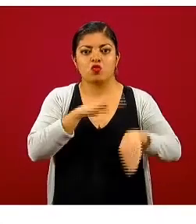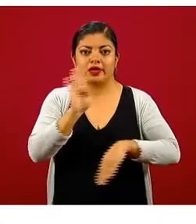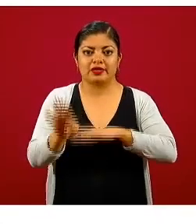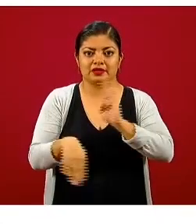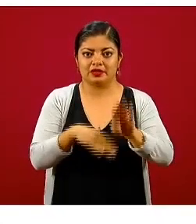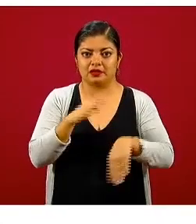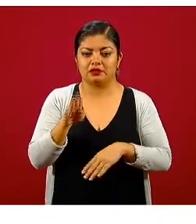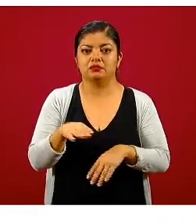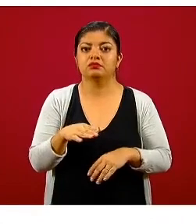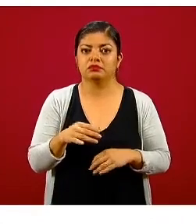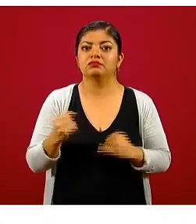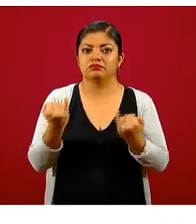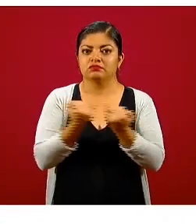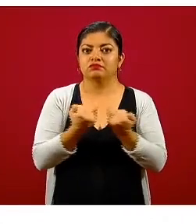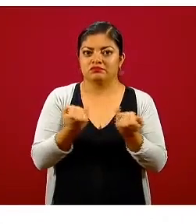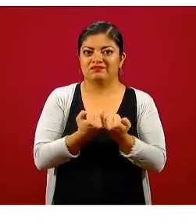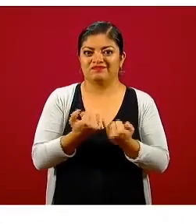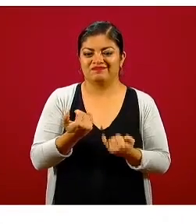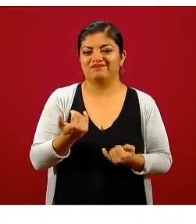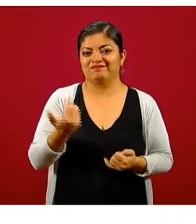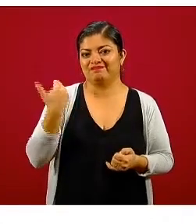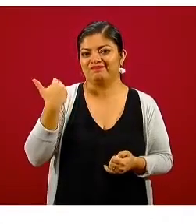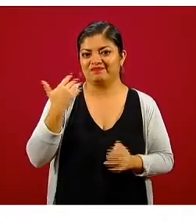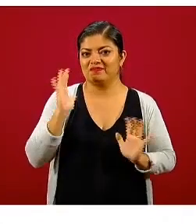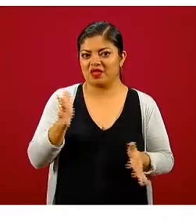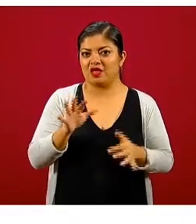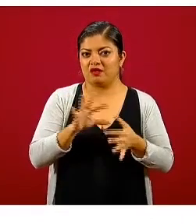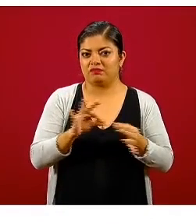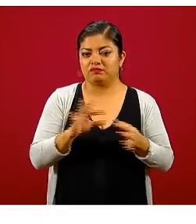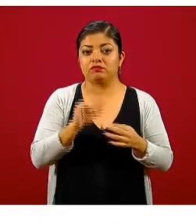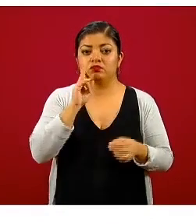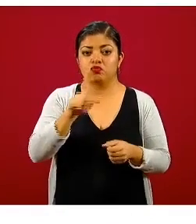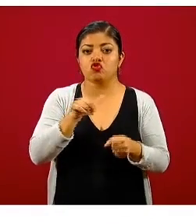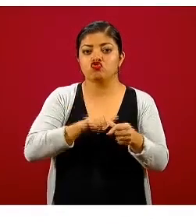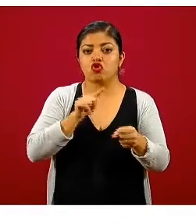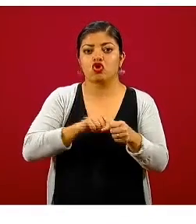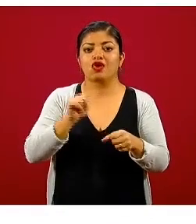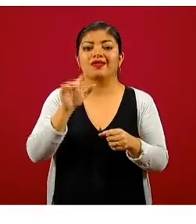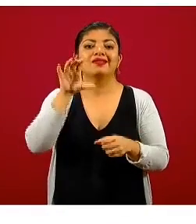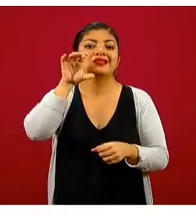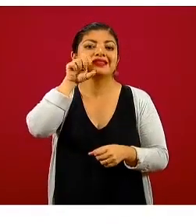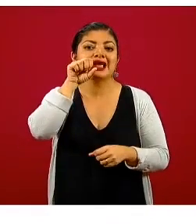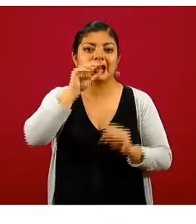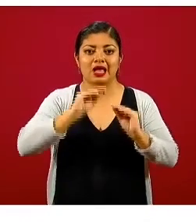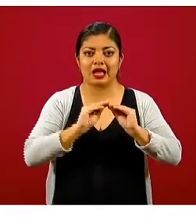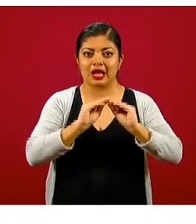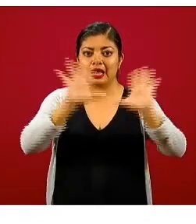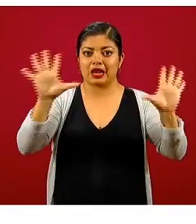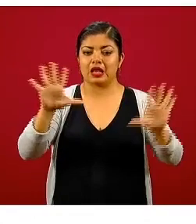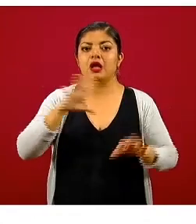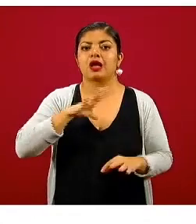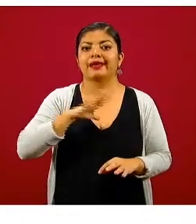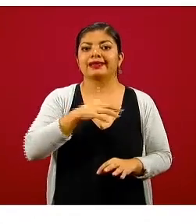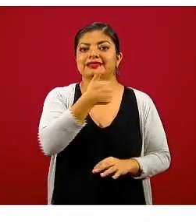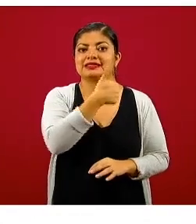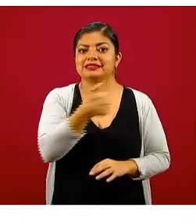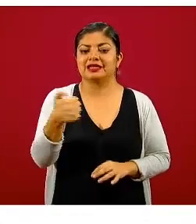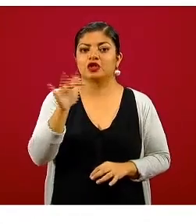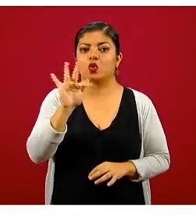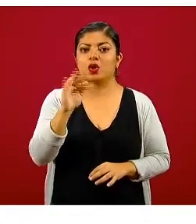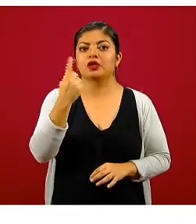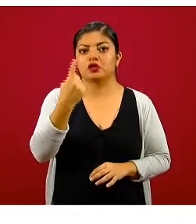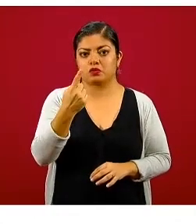las mismas que han ocurrido. Vemos también en el color naranja claro distribuidas estas